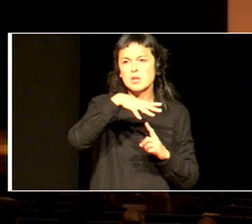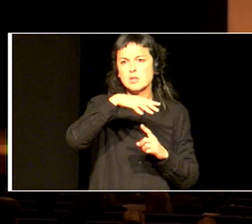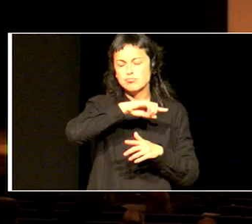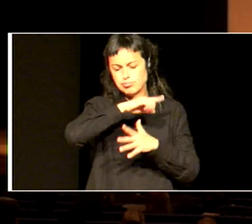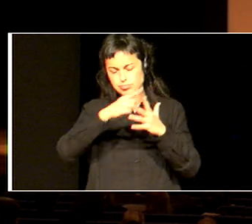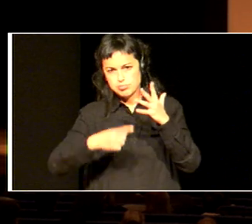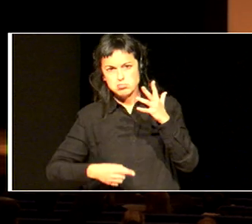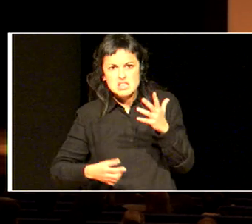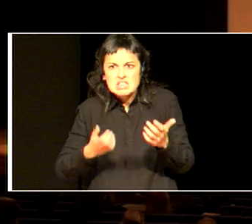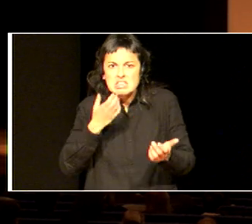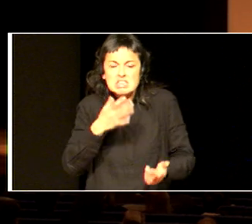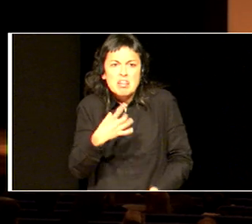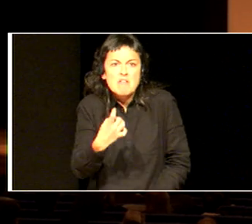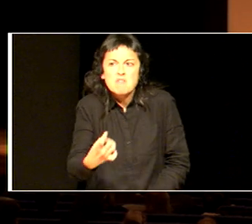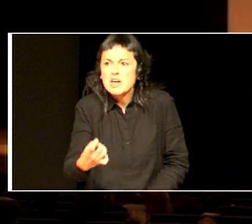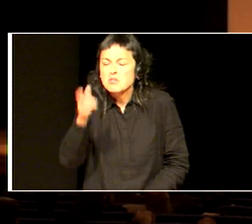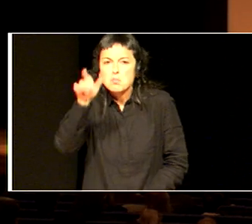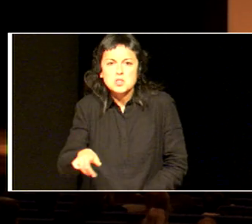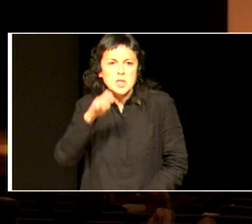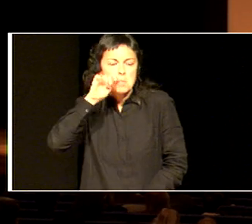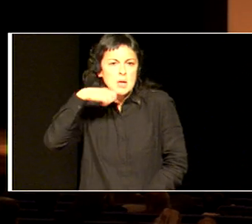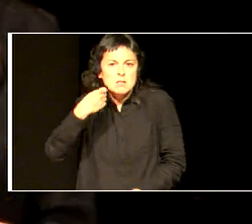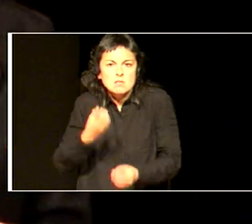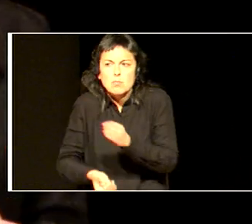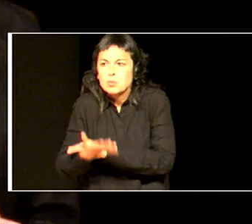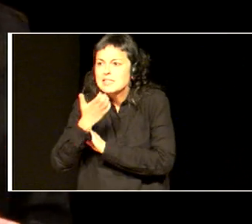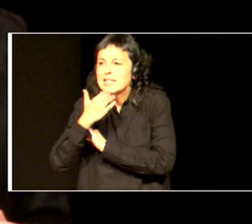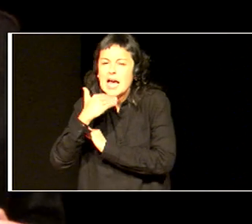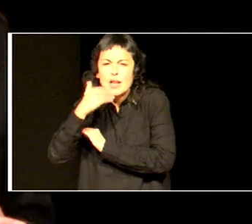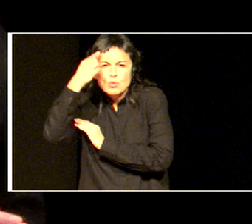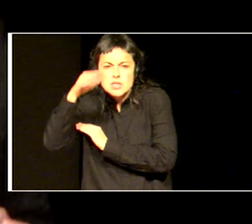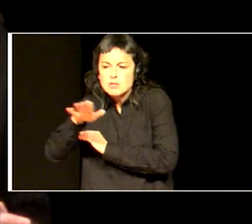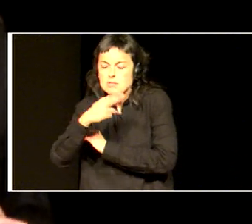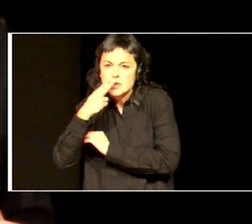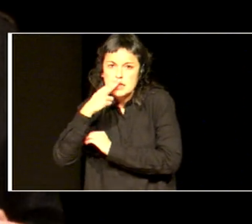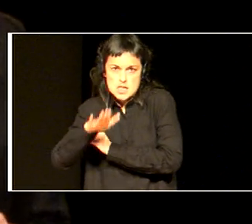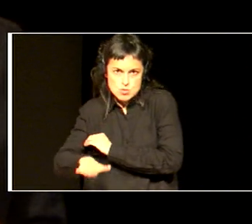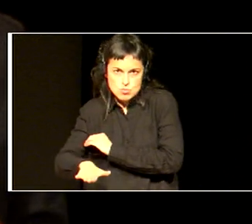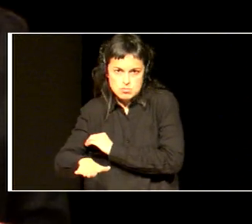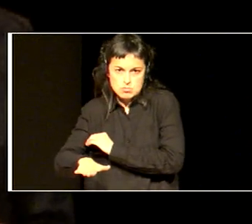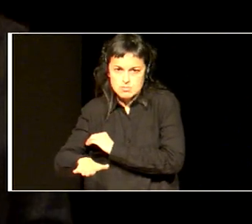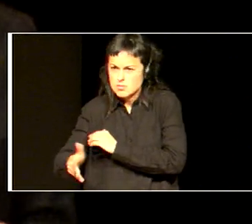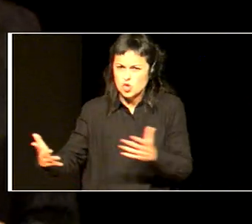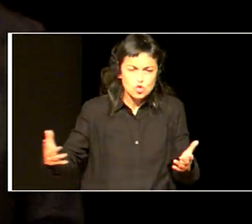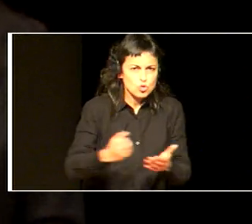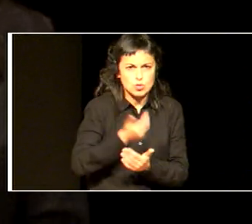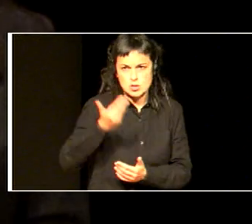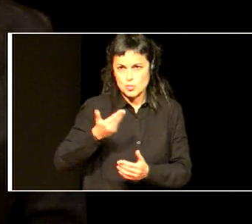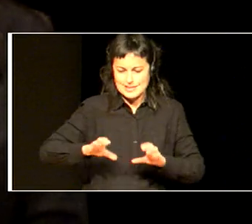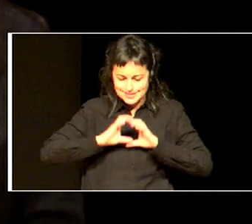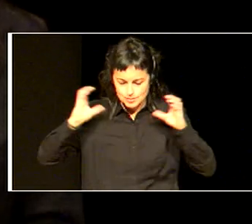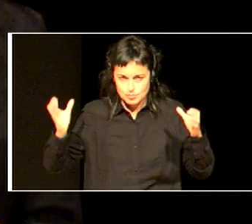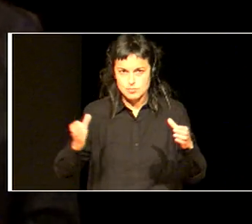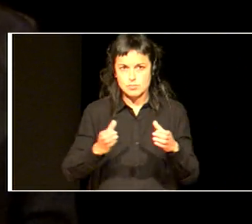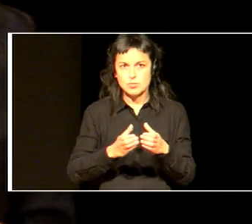con el panadero de la esquina, si sabe algo de ese niño que nosotros no sabemos. Eso es importante. Entonces, en ese equipo